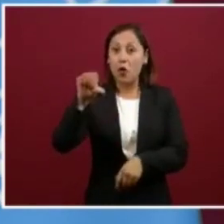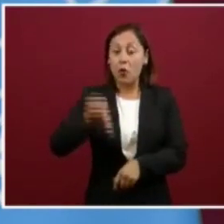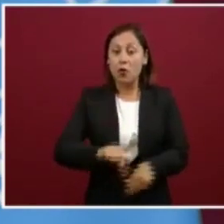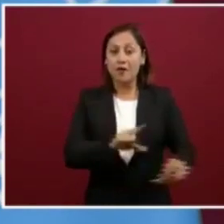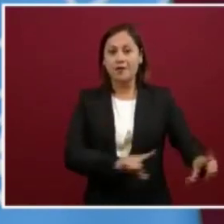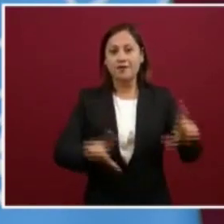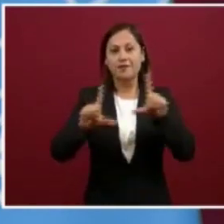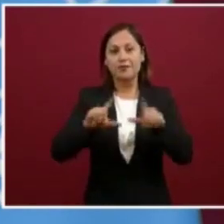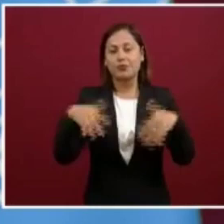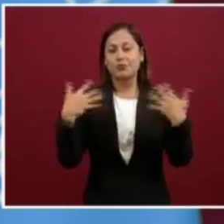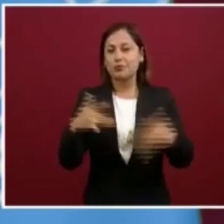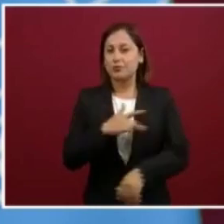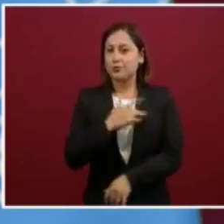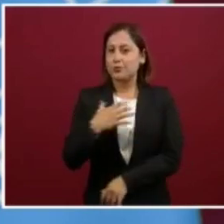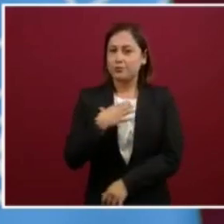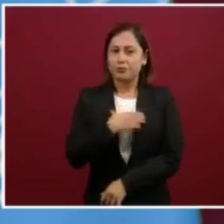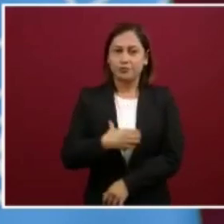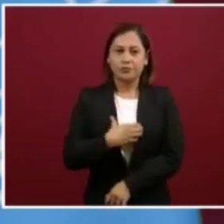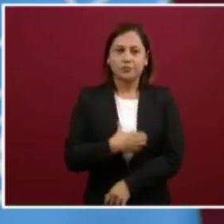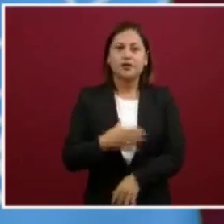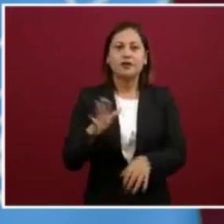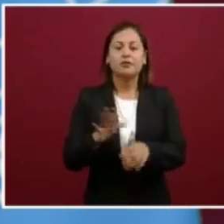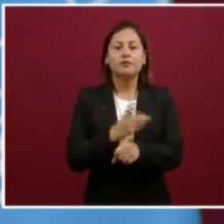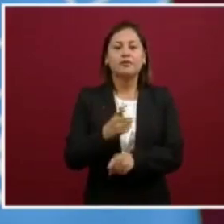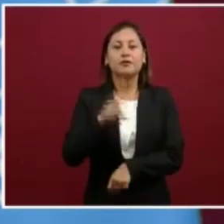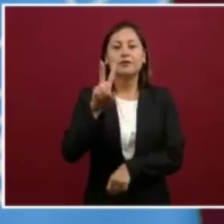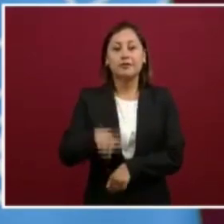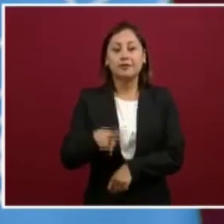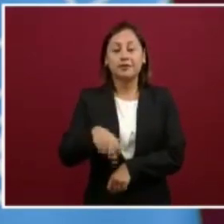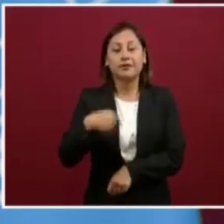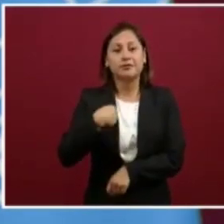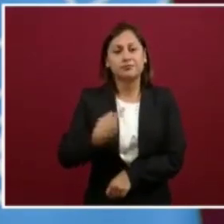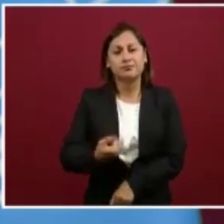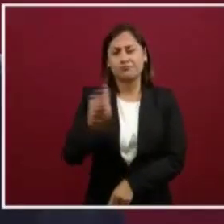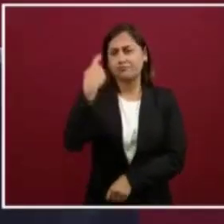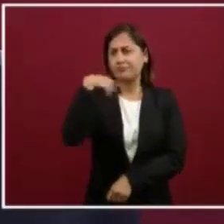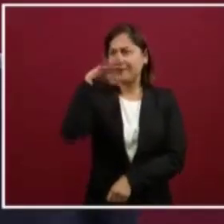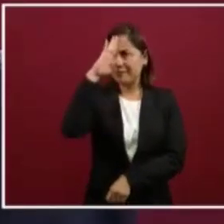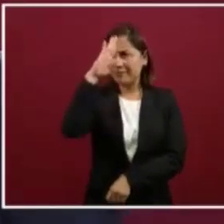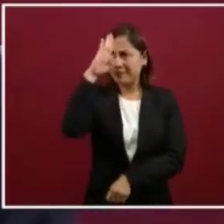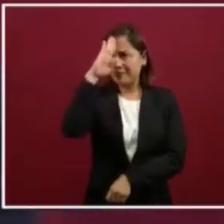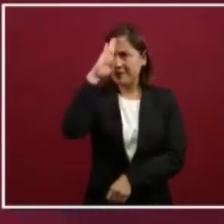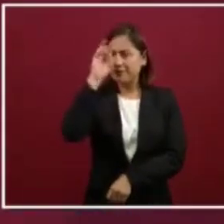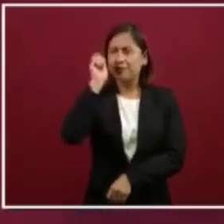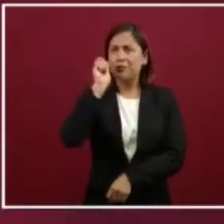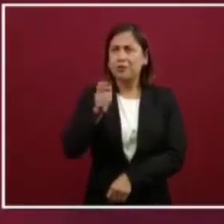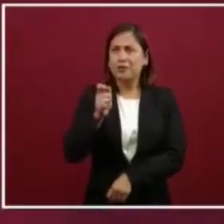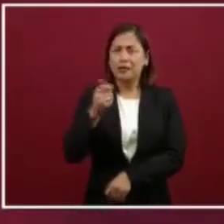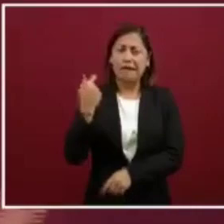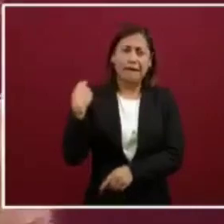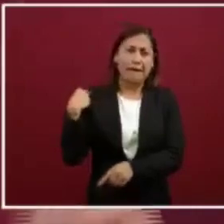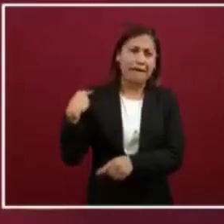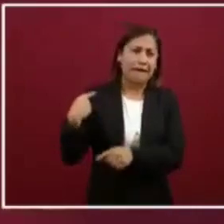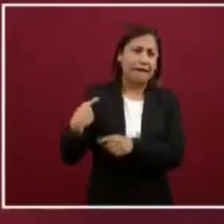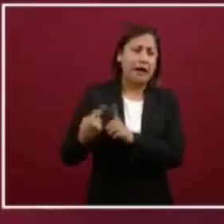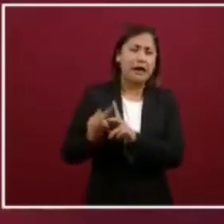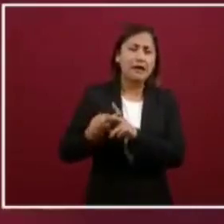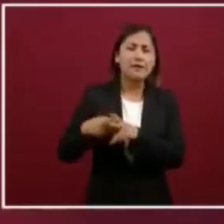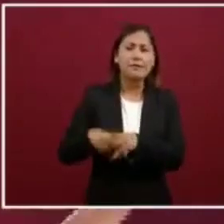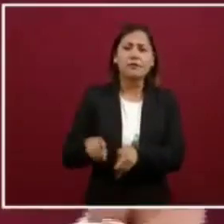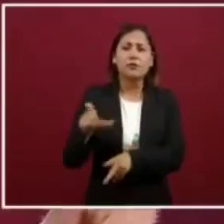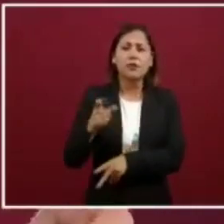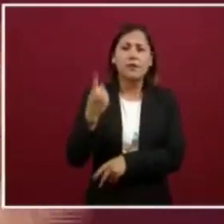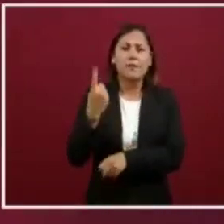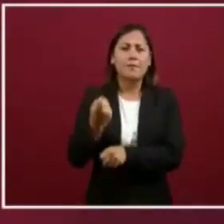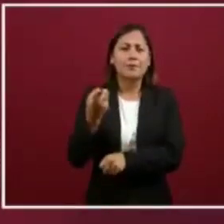día de hoy, porque en realidad pienso que estamos cumpliendo con algo que se inició el día 1 de diciembre,